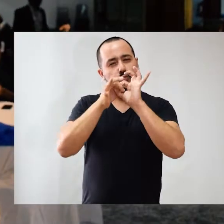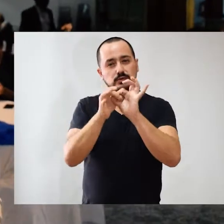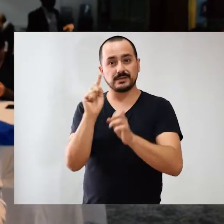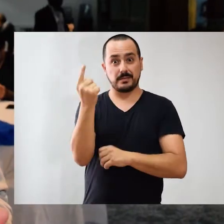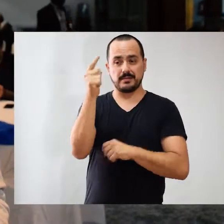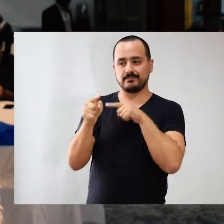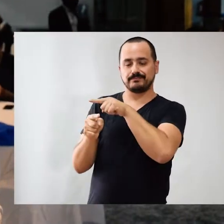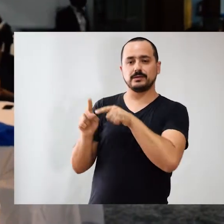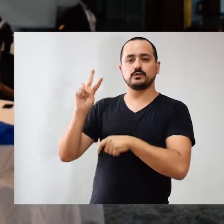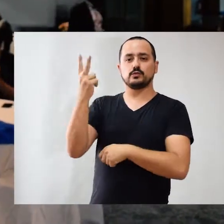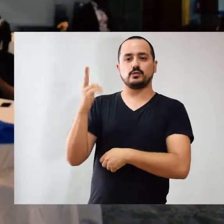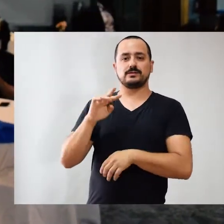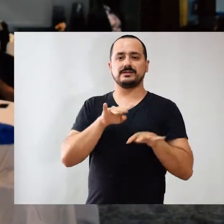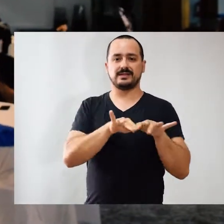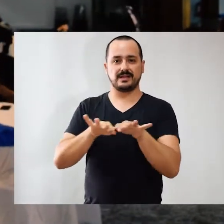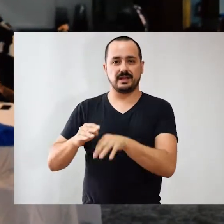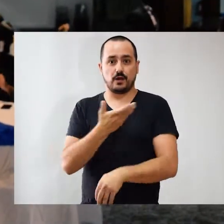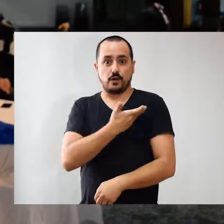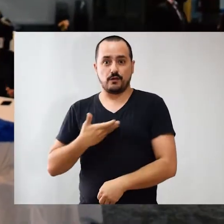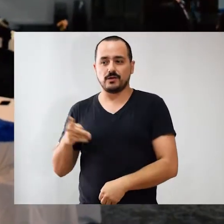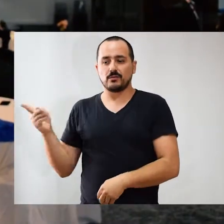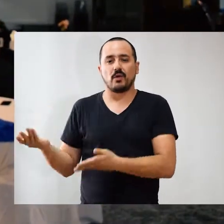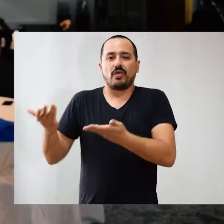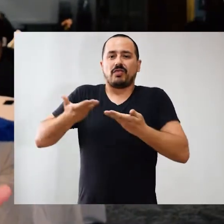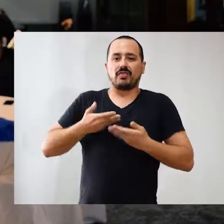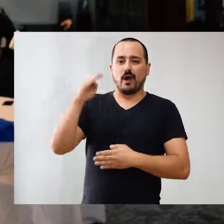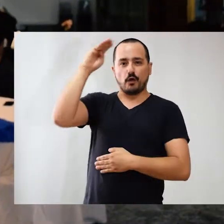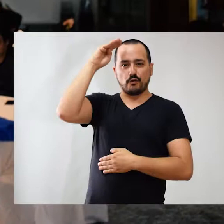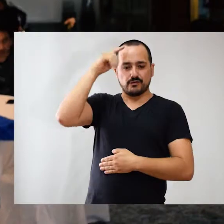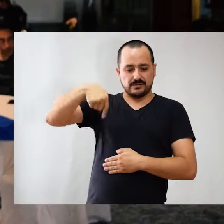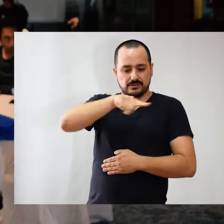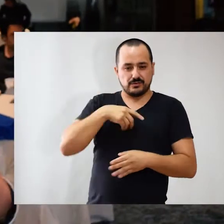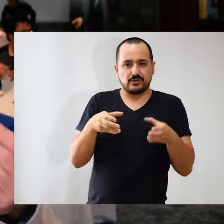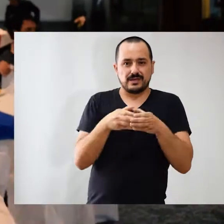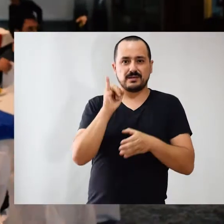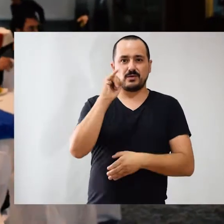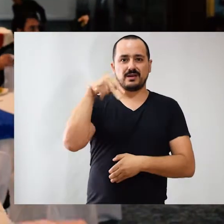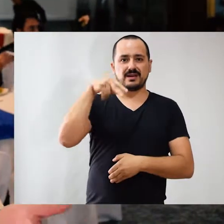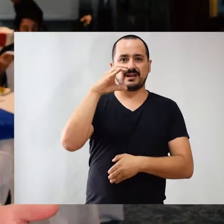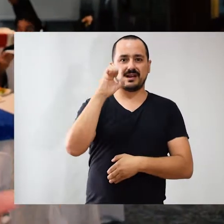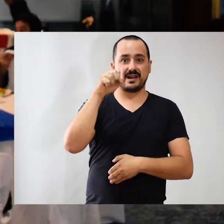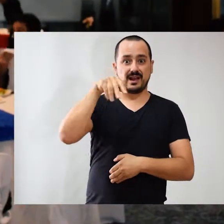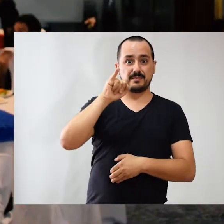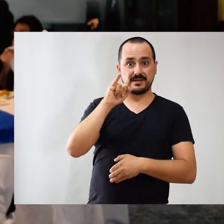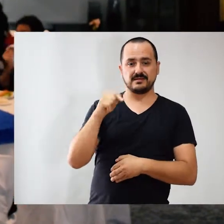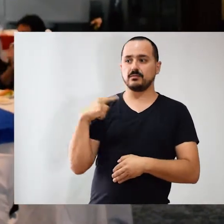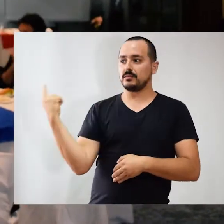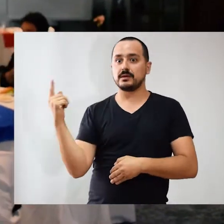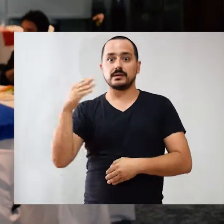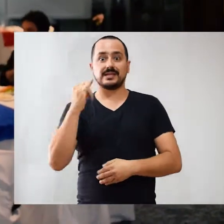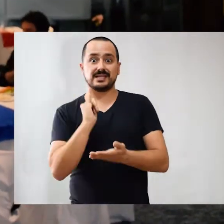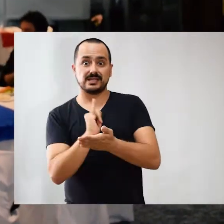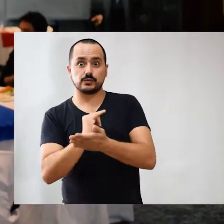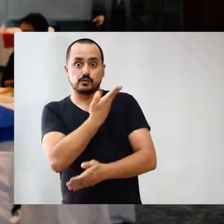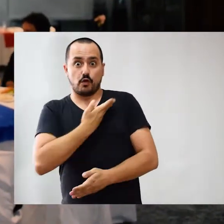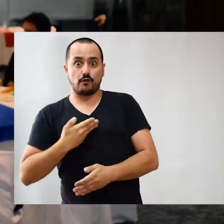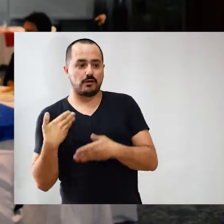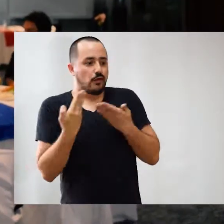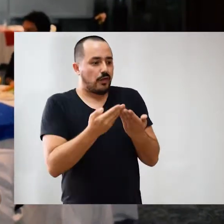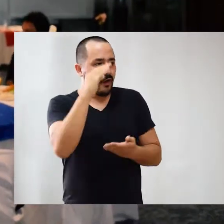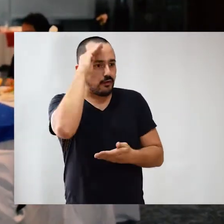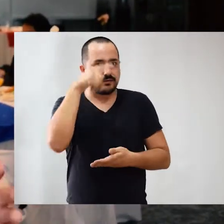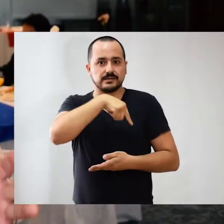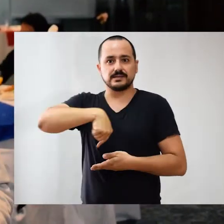Primero por la confianza también de la subsecretaría con relación al INCAMIN, una institución de gobierno que confía a una institución de la sociedad